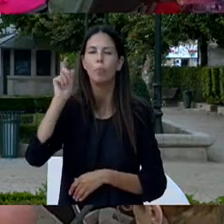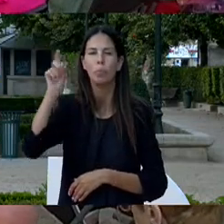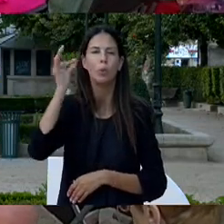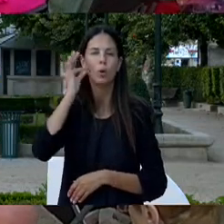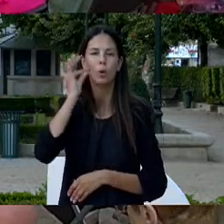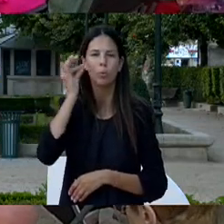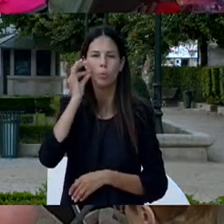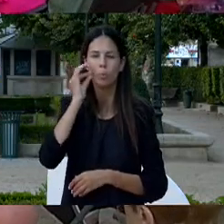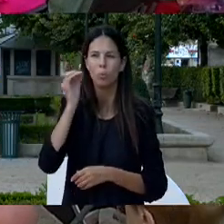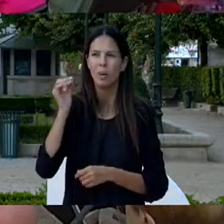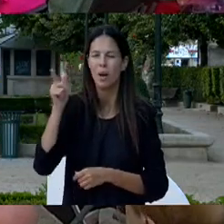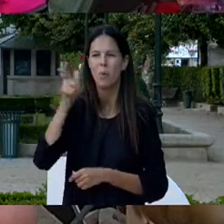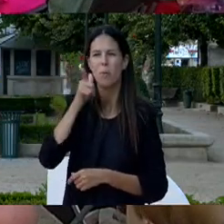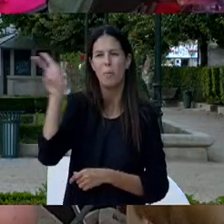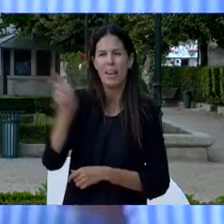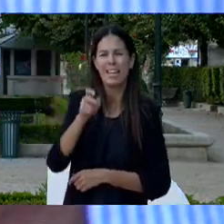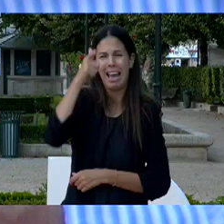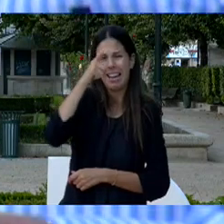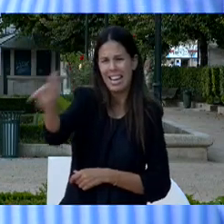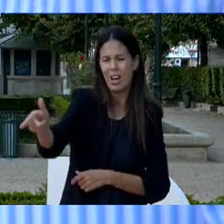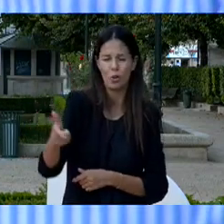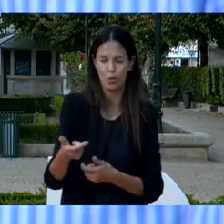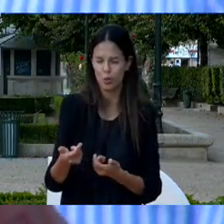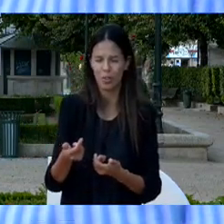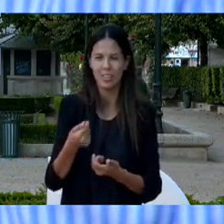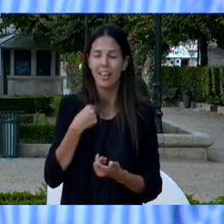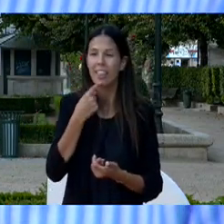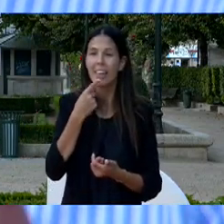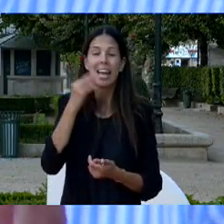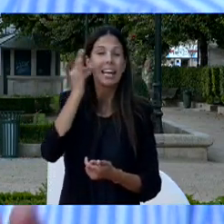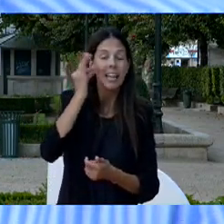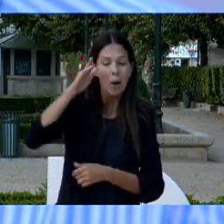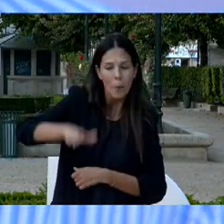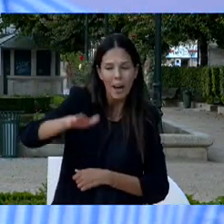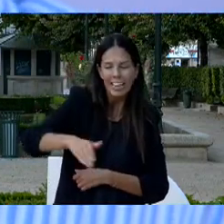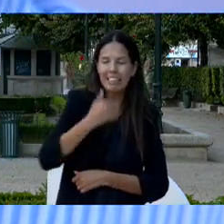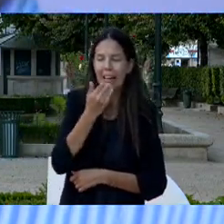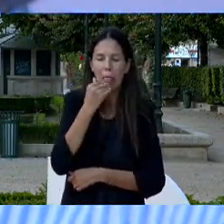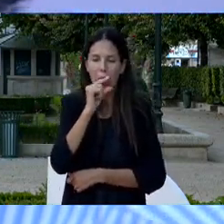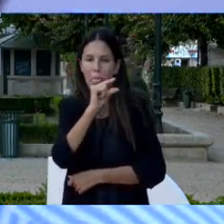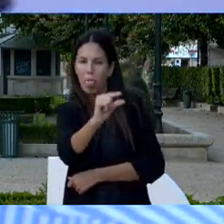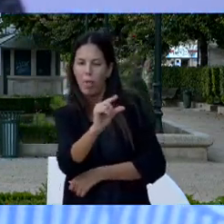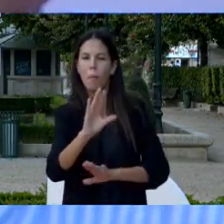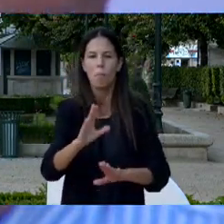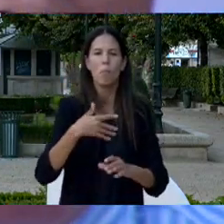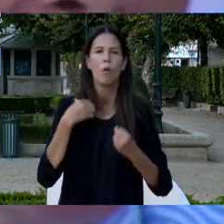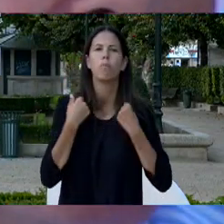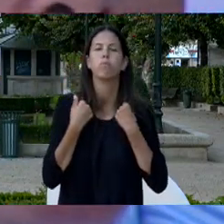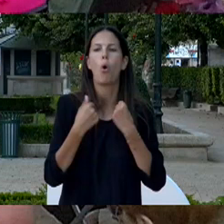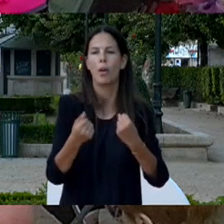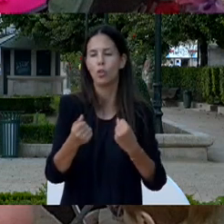a nosotros desde muy lejos y desde muy arriba, ella tan bajita, casi diminuta, pero poderosa un tiempo,